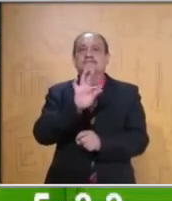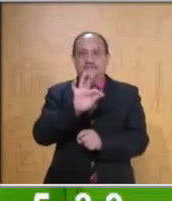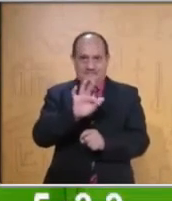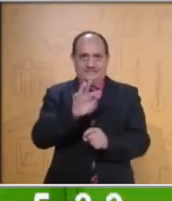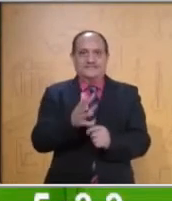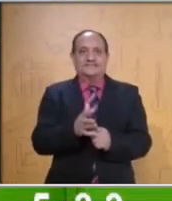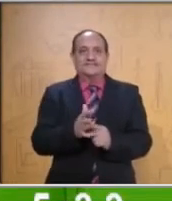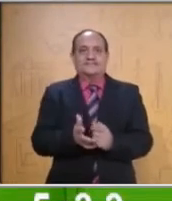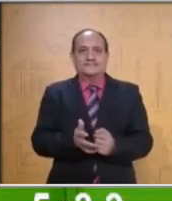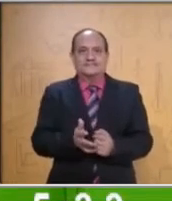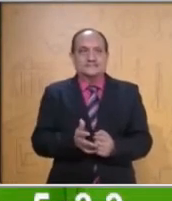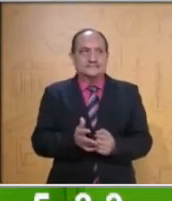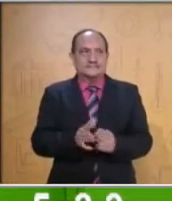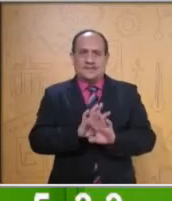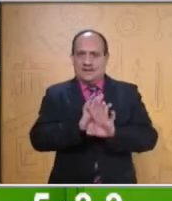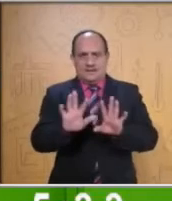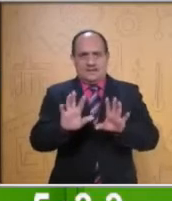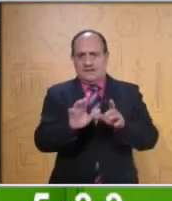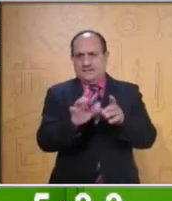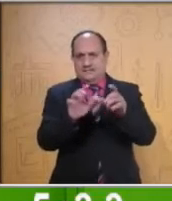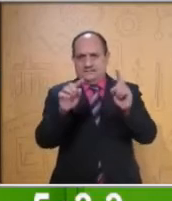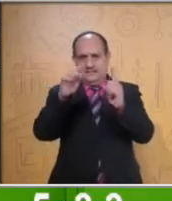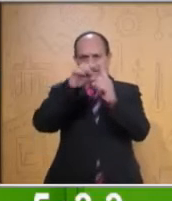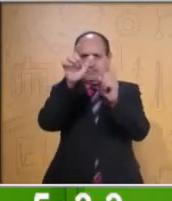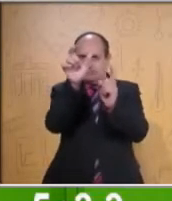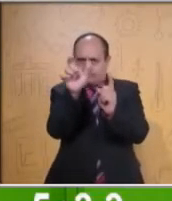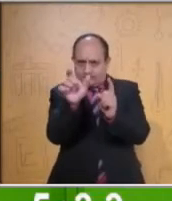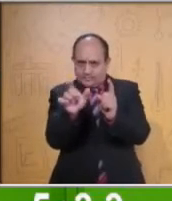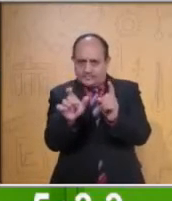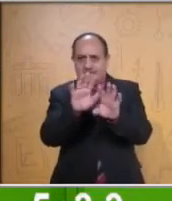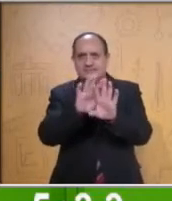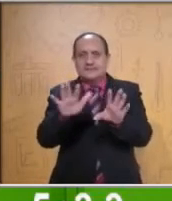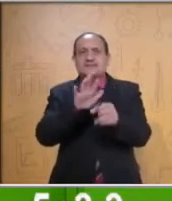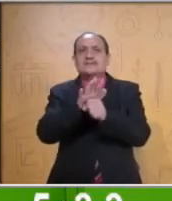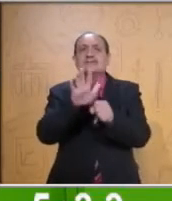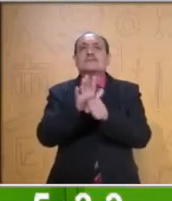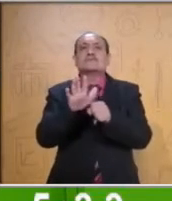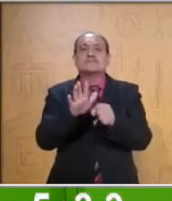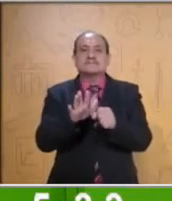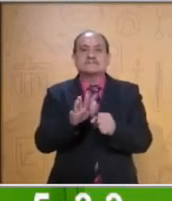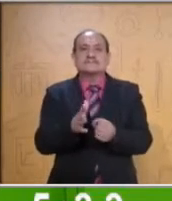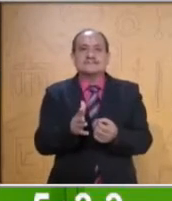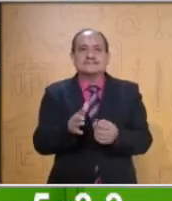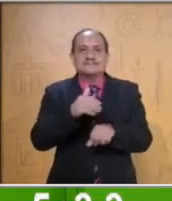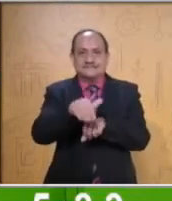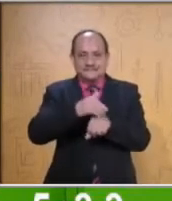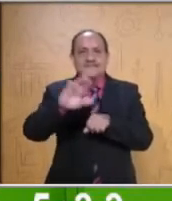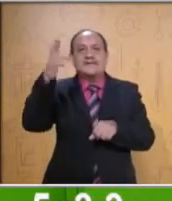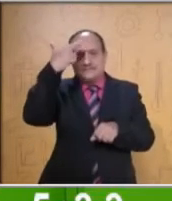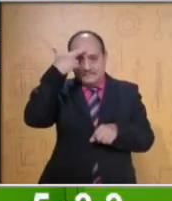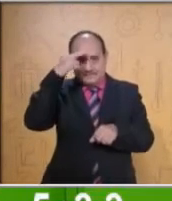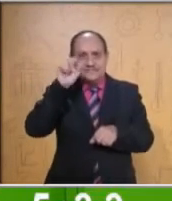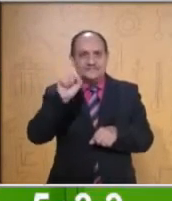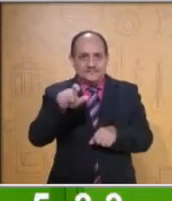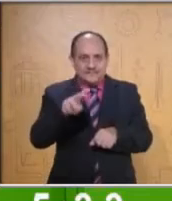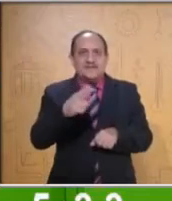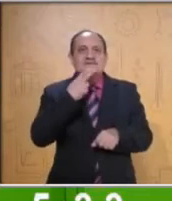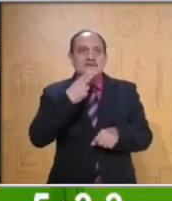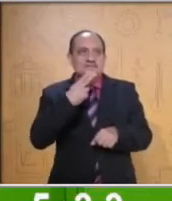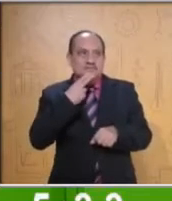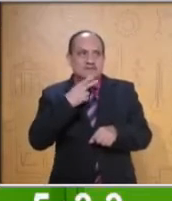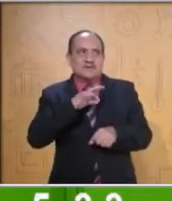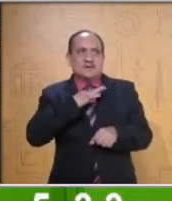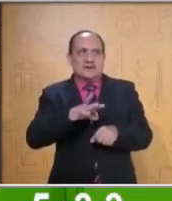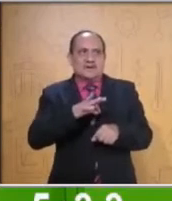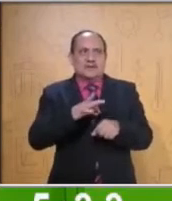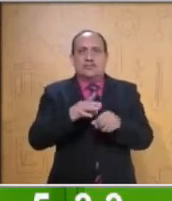entre 40. Una vez que ya tenga yo la división, ahí ustedes pudieron realizarla. Acuérdense también ahí utilizar, puedo